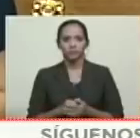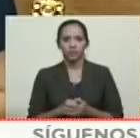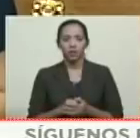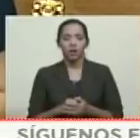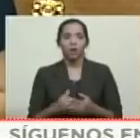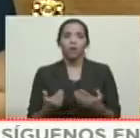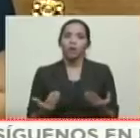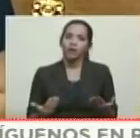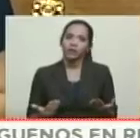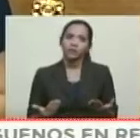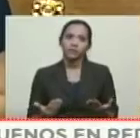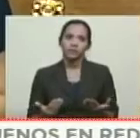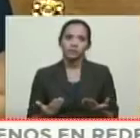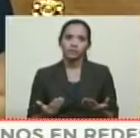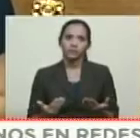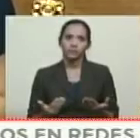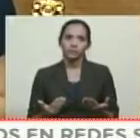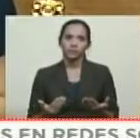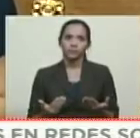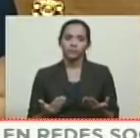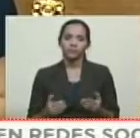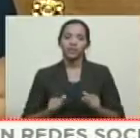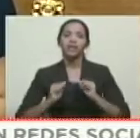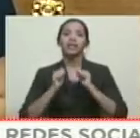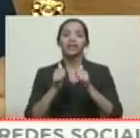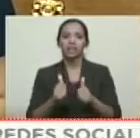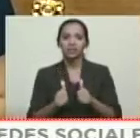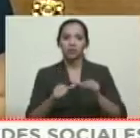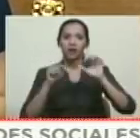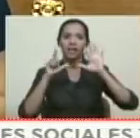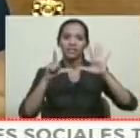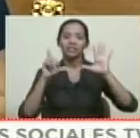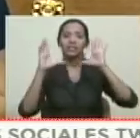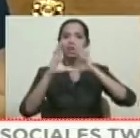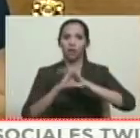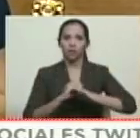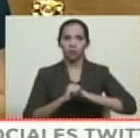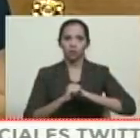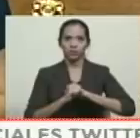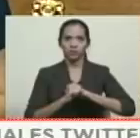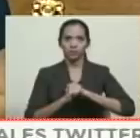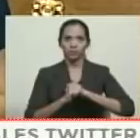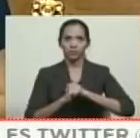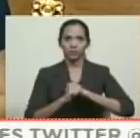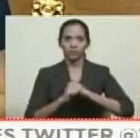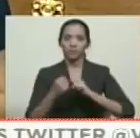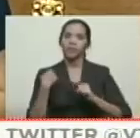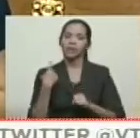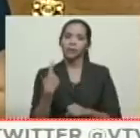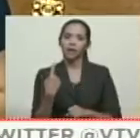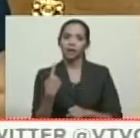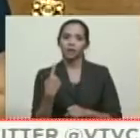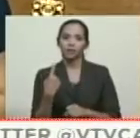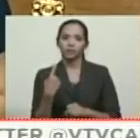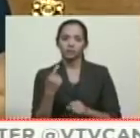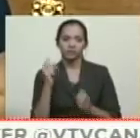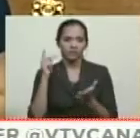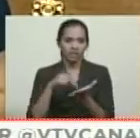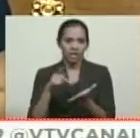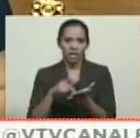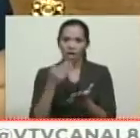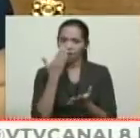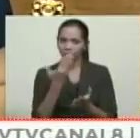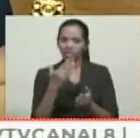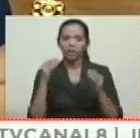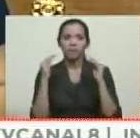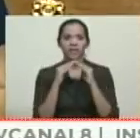Cuando inició a las 7 de la noche, primero se acercaron al frente de mi